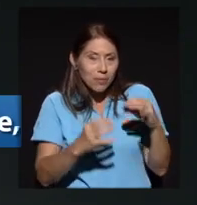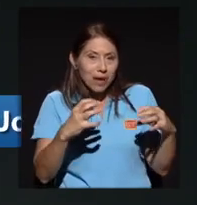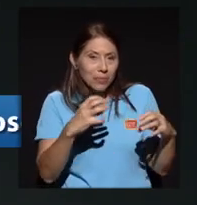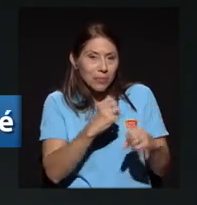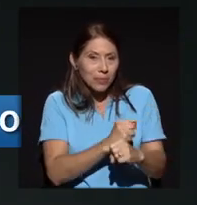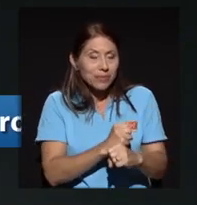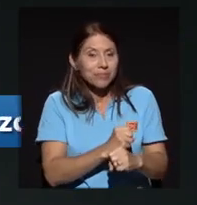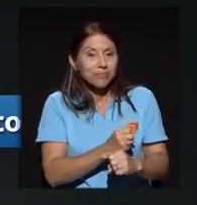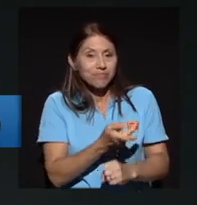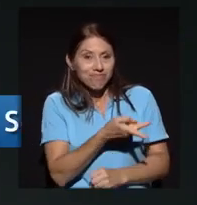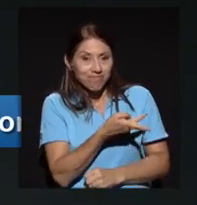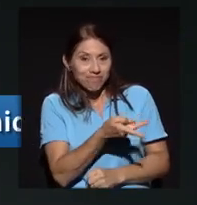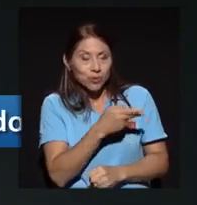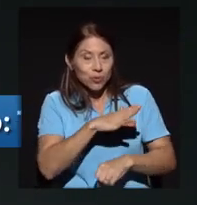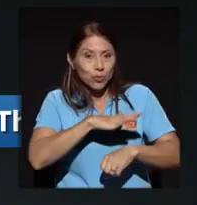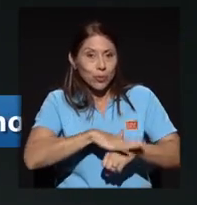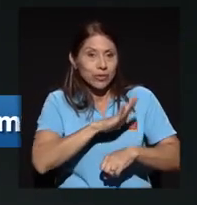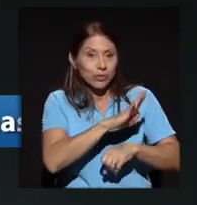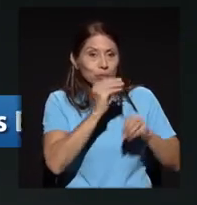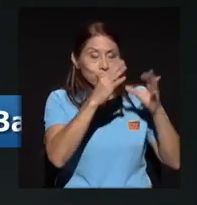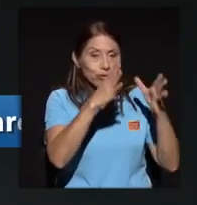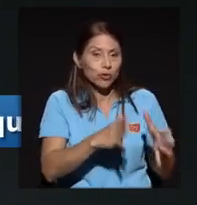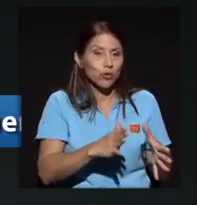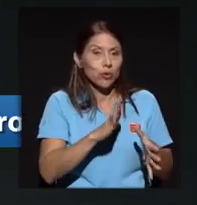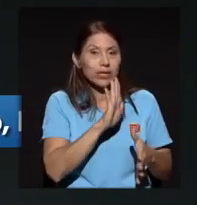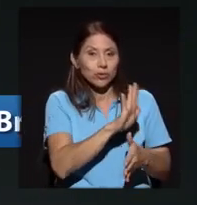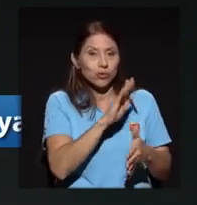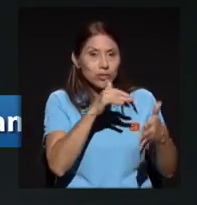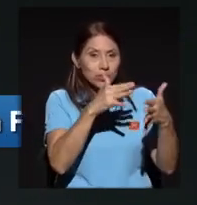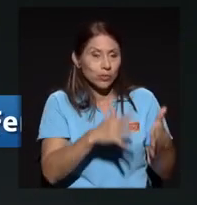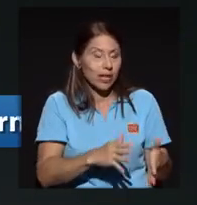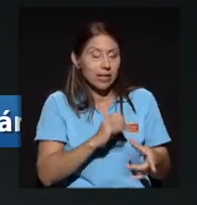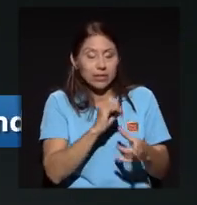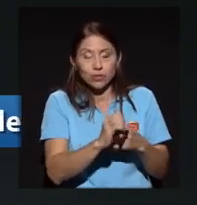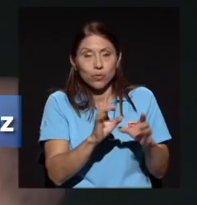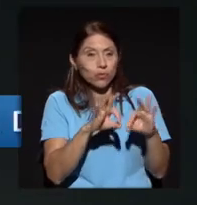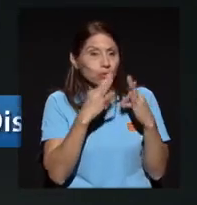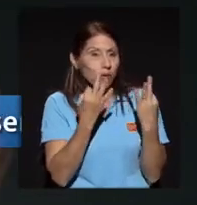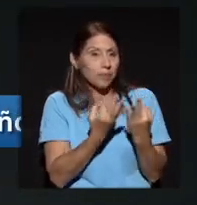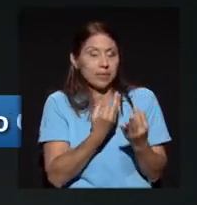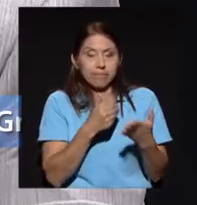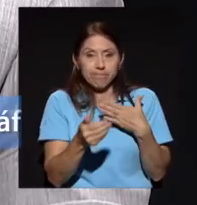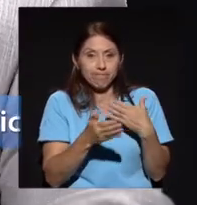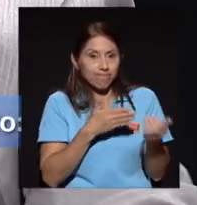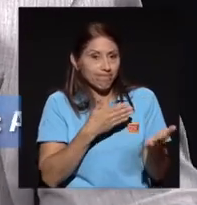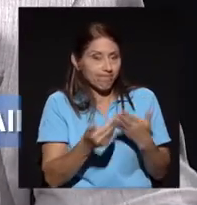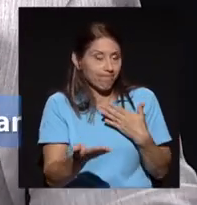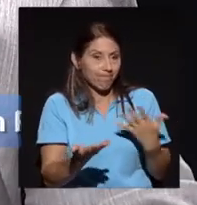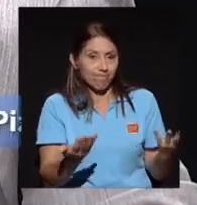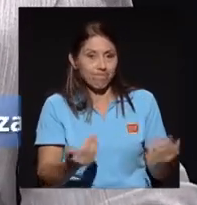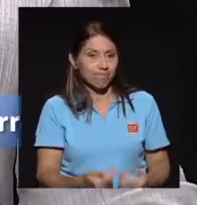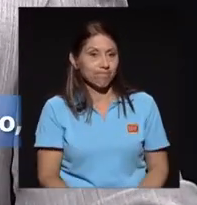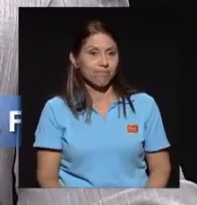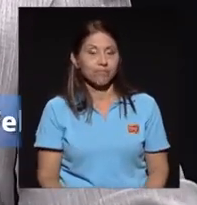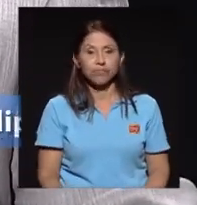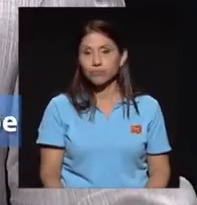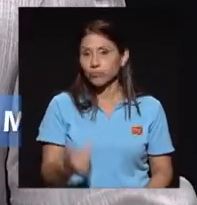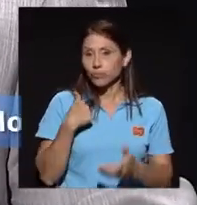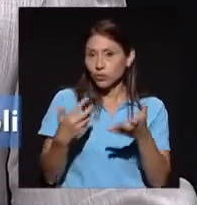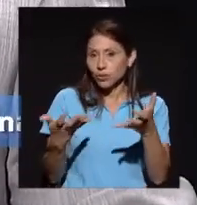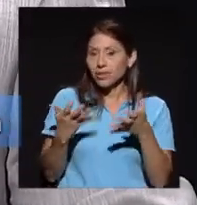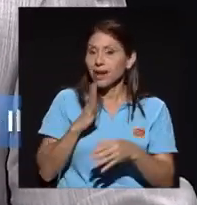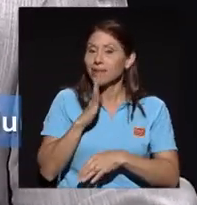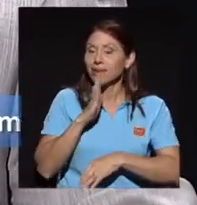consideración respecto a sus profesores, a sus estudiantes o a sus familias, o a lo que quieran, medio minuto. Yo quisiera referirme